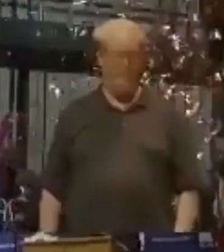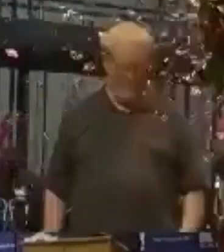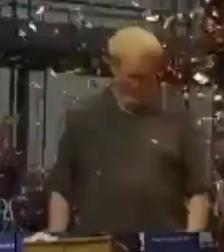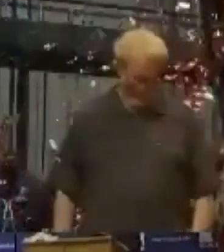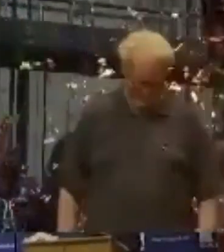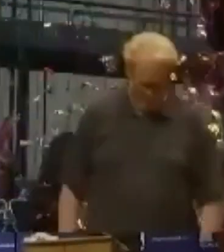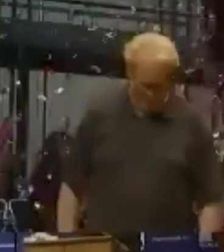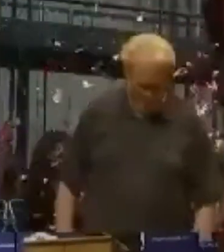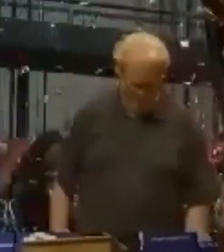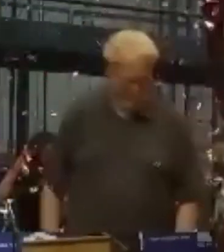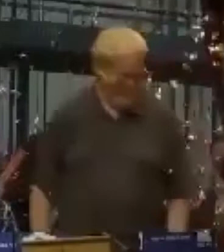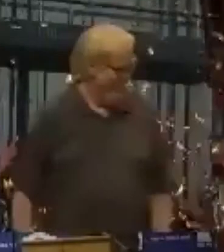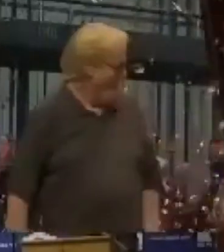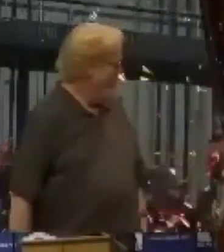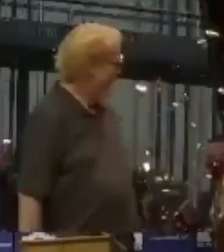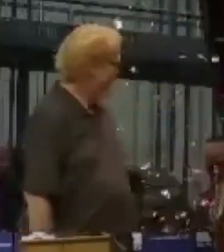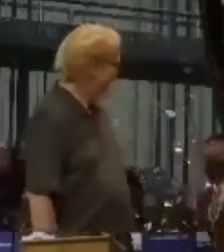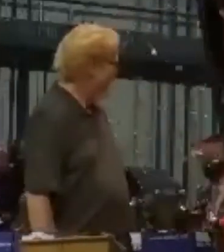Muy bien.